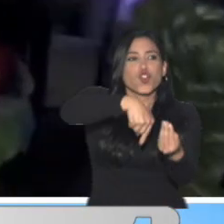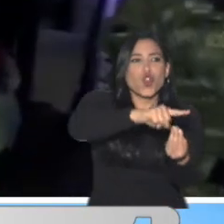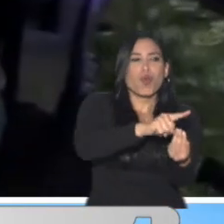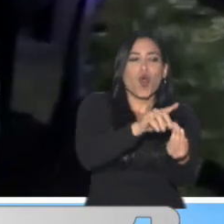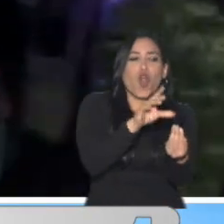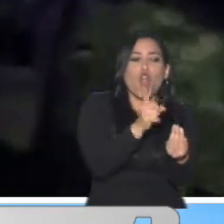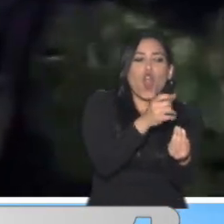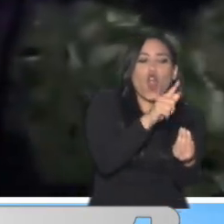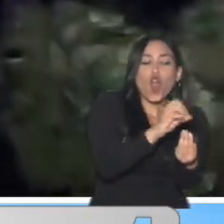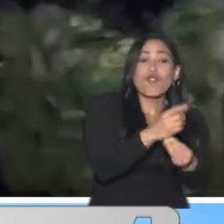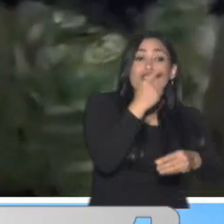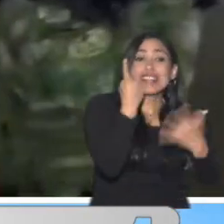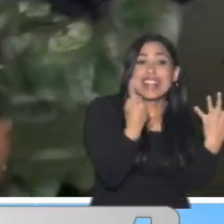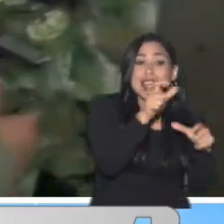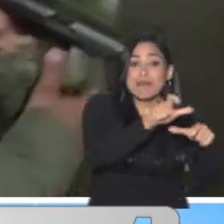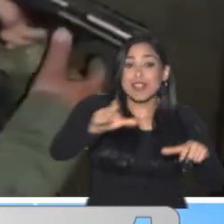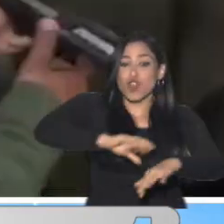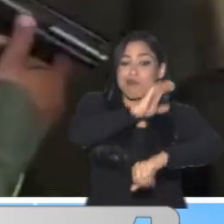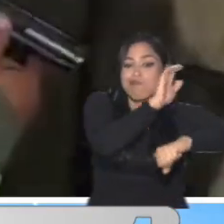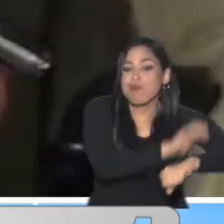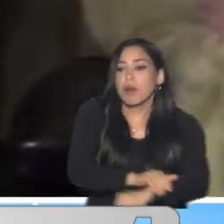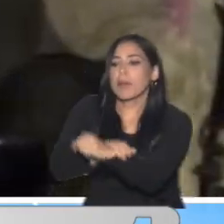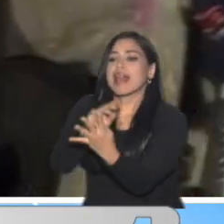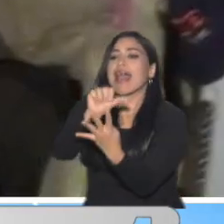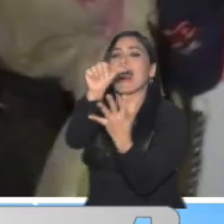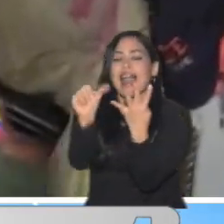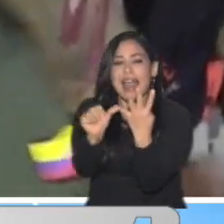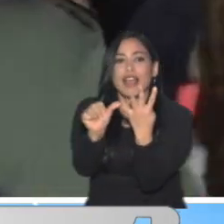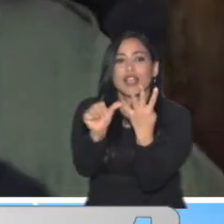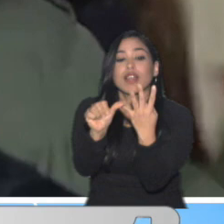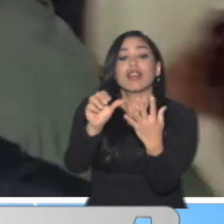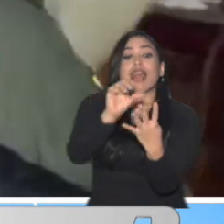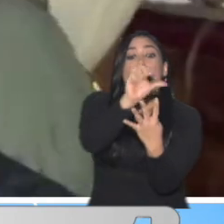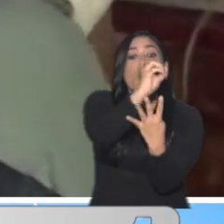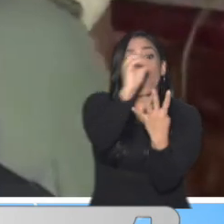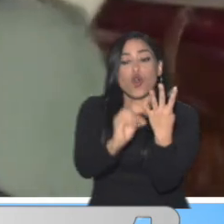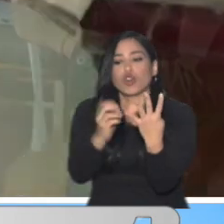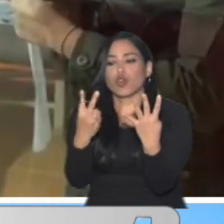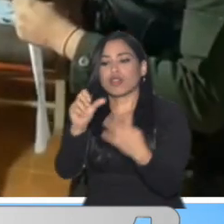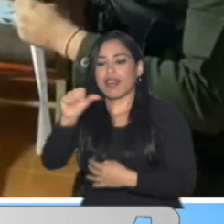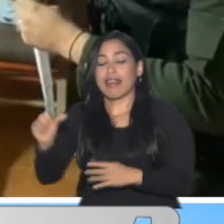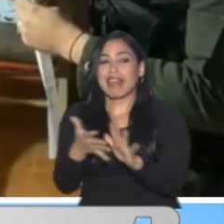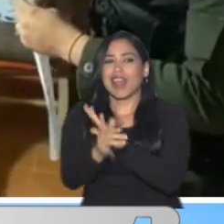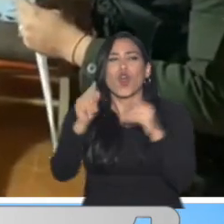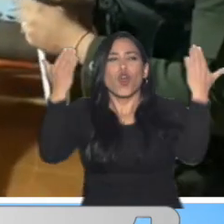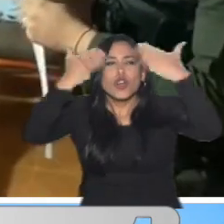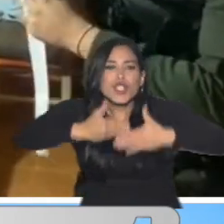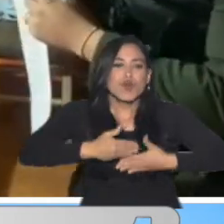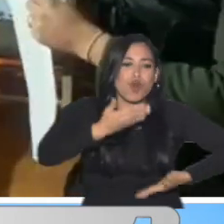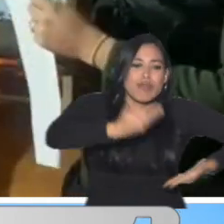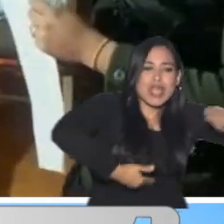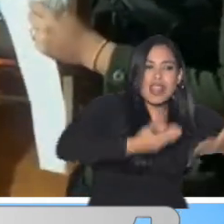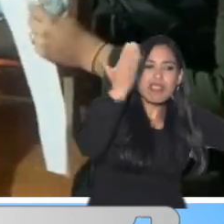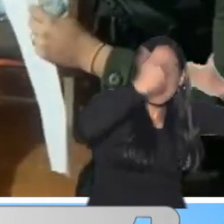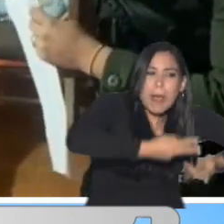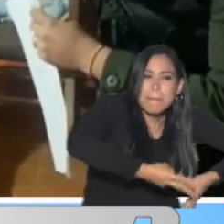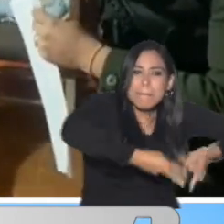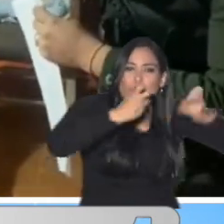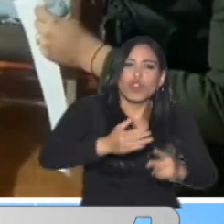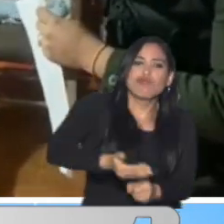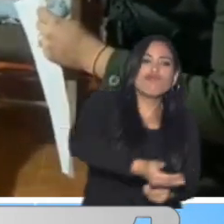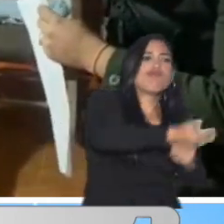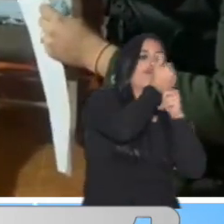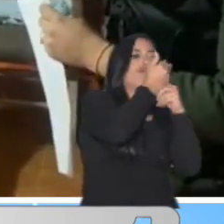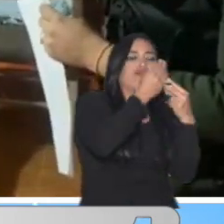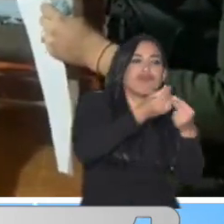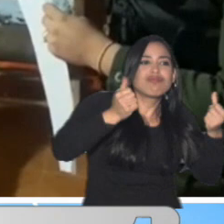área de golf capturamos seis personas cuatro hombres dos mujeres básicamente temas de extorsión a comerciantes temas de secuestro